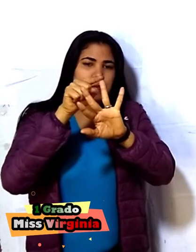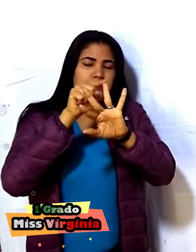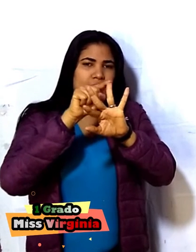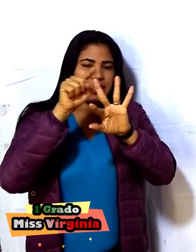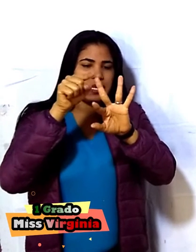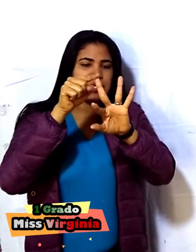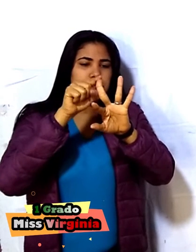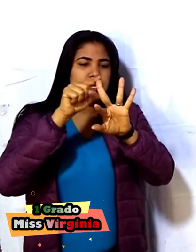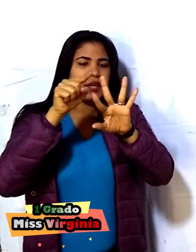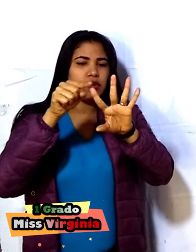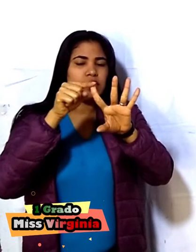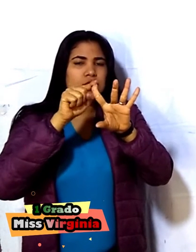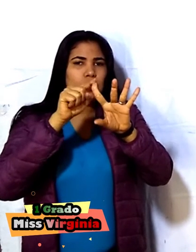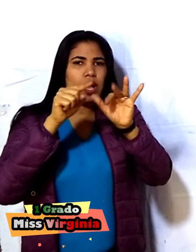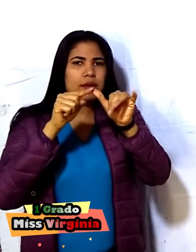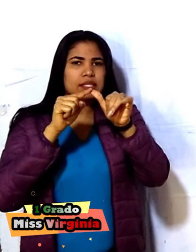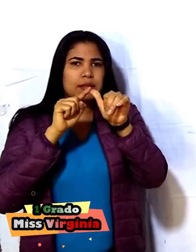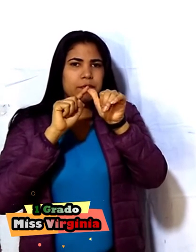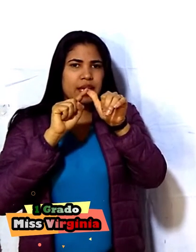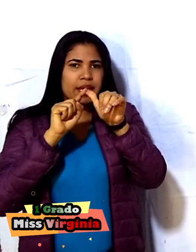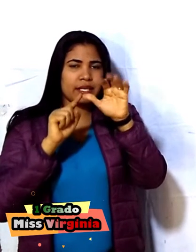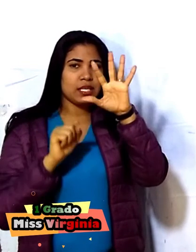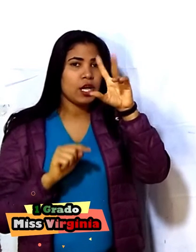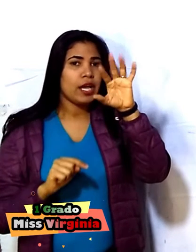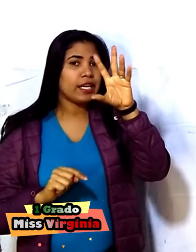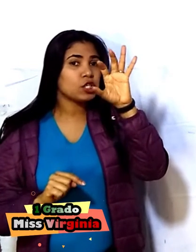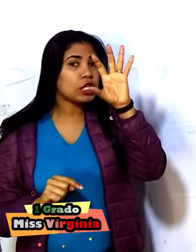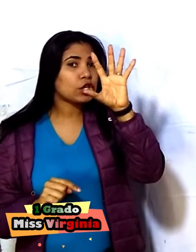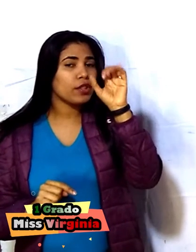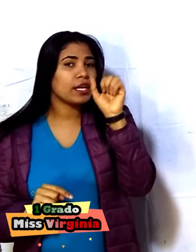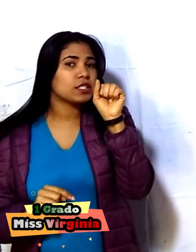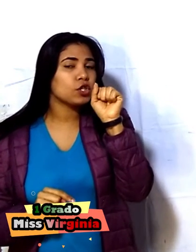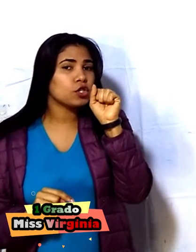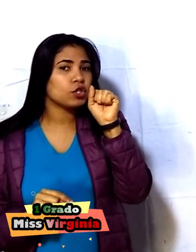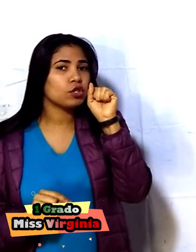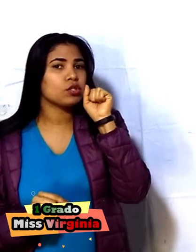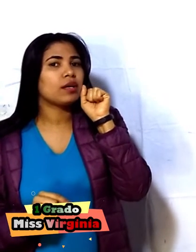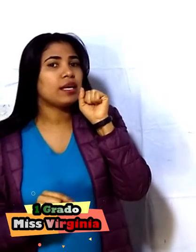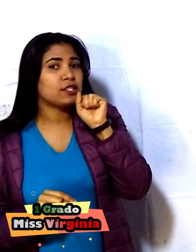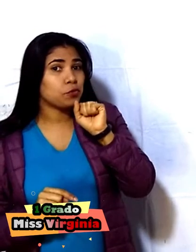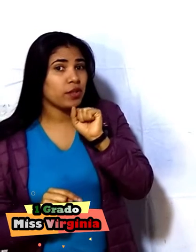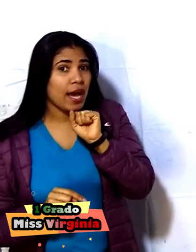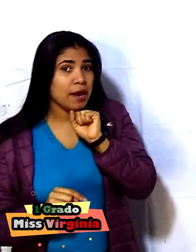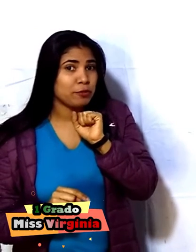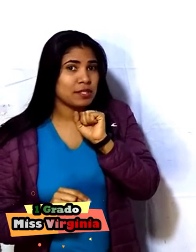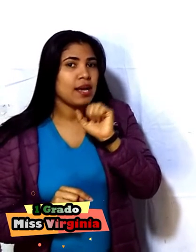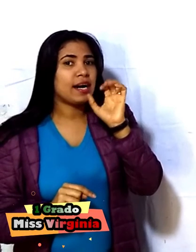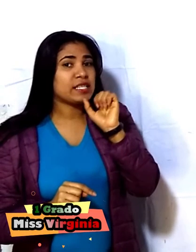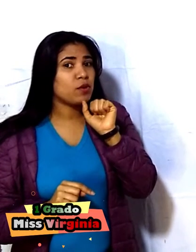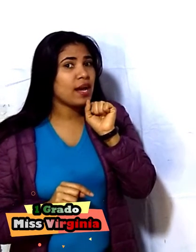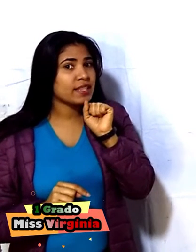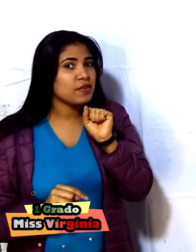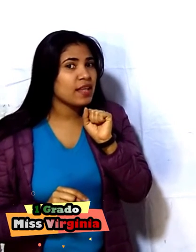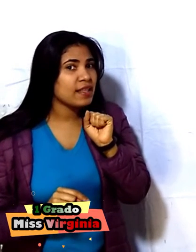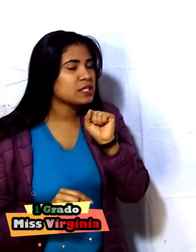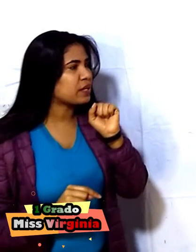lunes, martes, miércoles, jueves, viernes. Estos 5 días nosotros estudiamos,